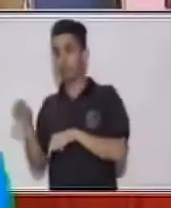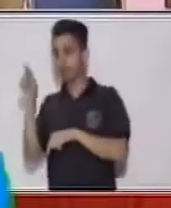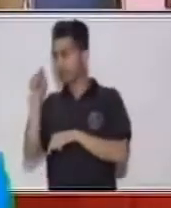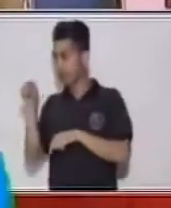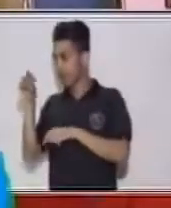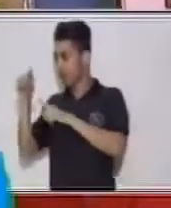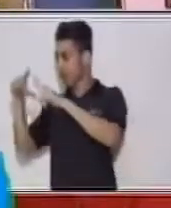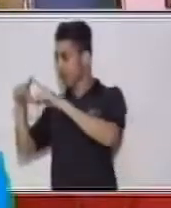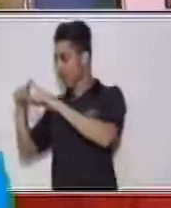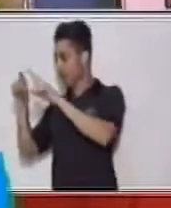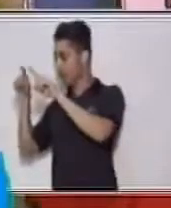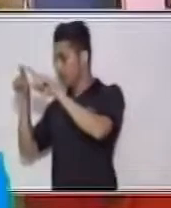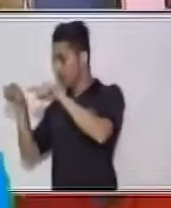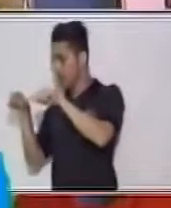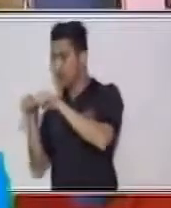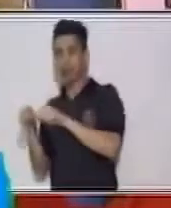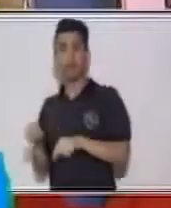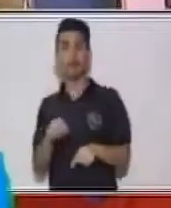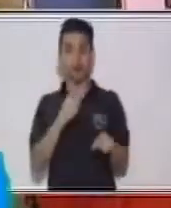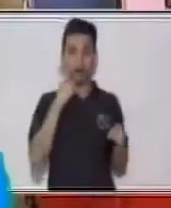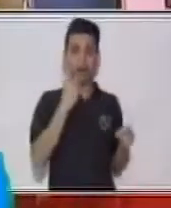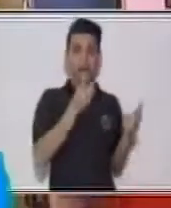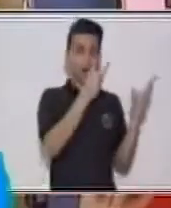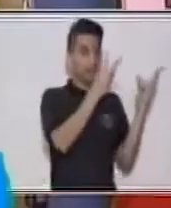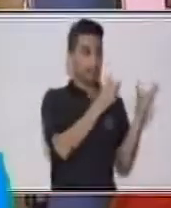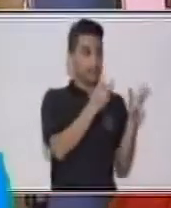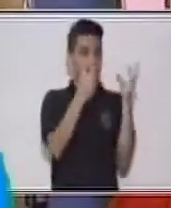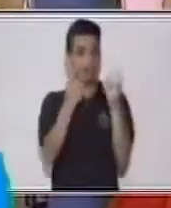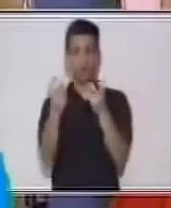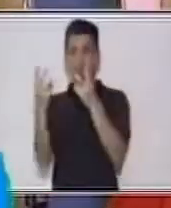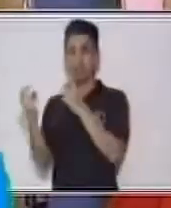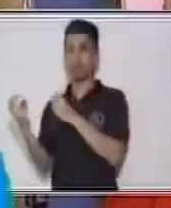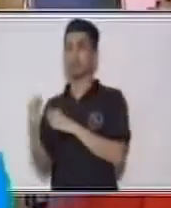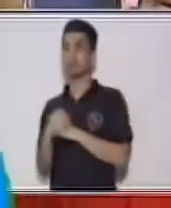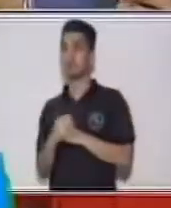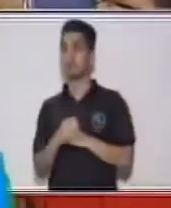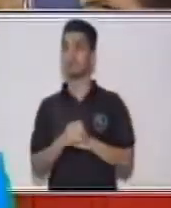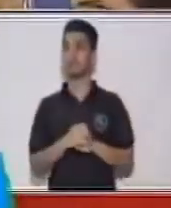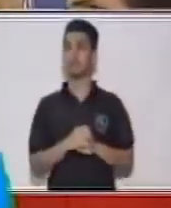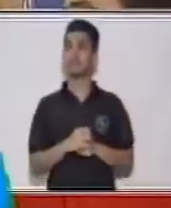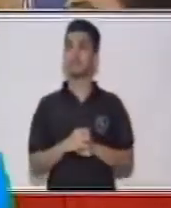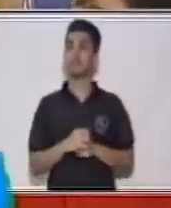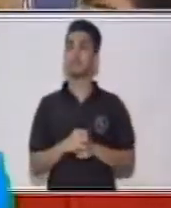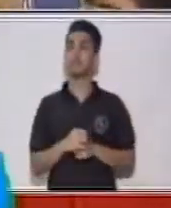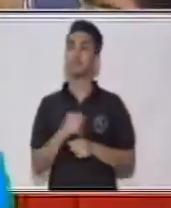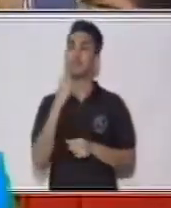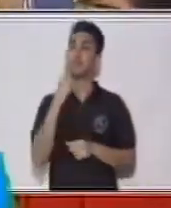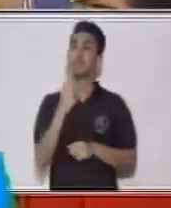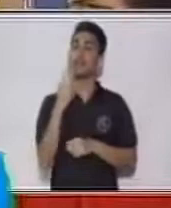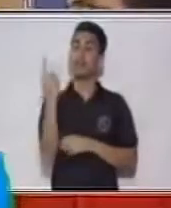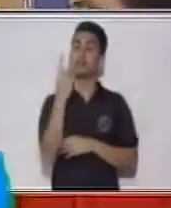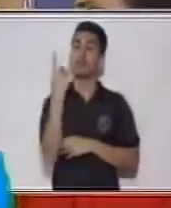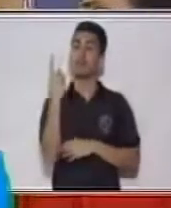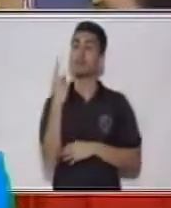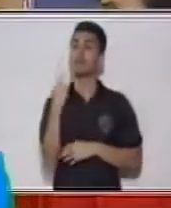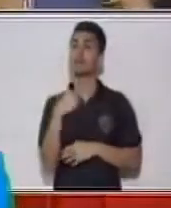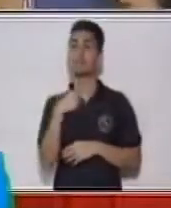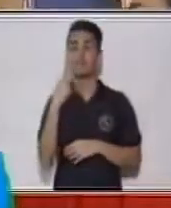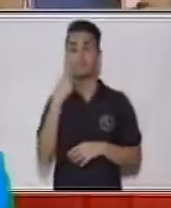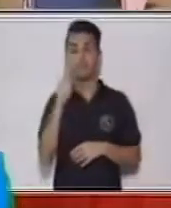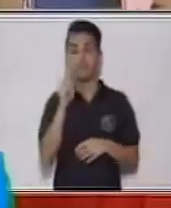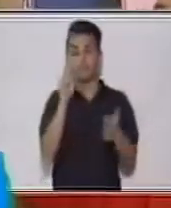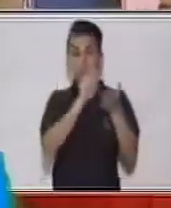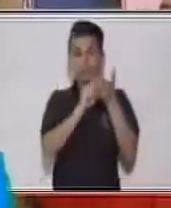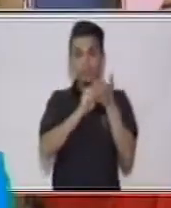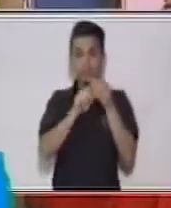círculo triángulo cuadrado otro elemento importante yo traté de hacer una separación